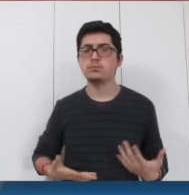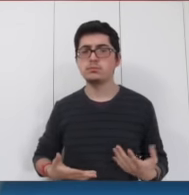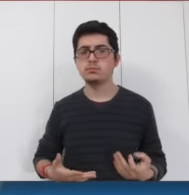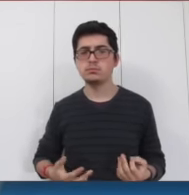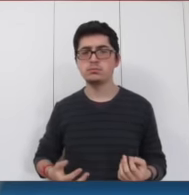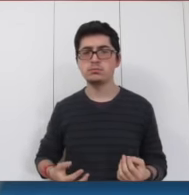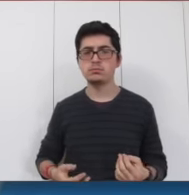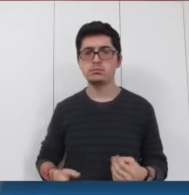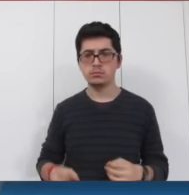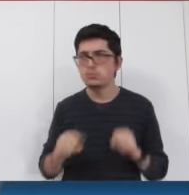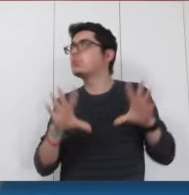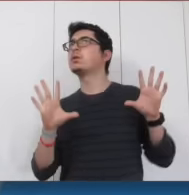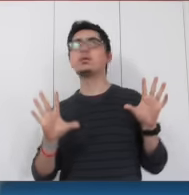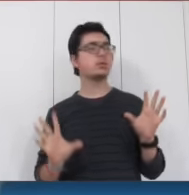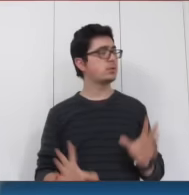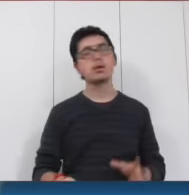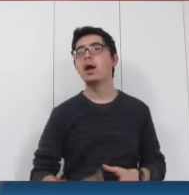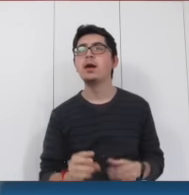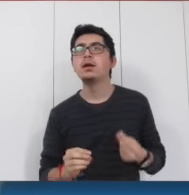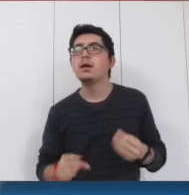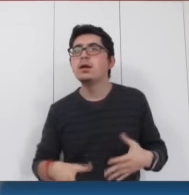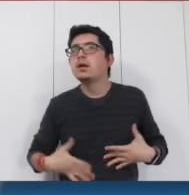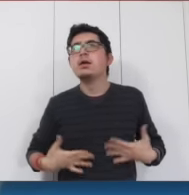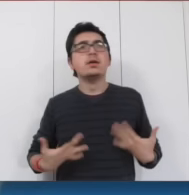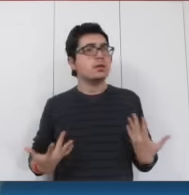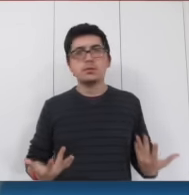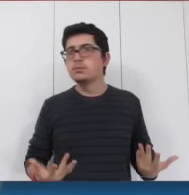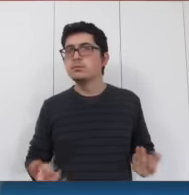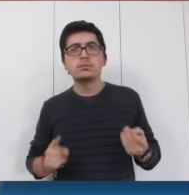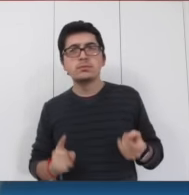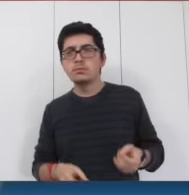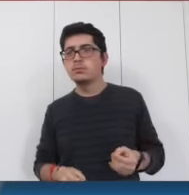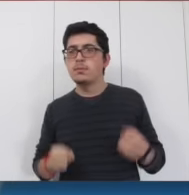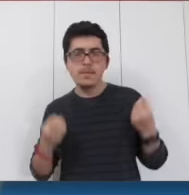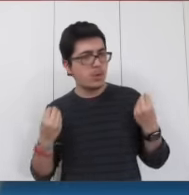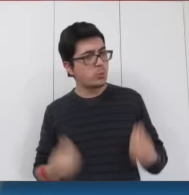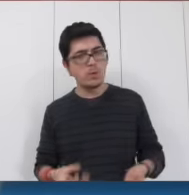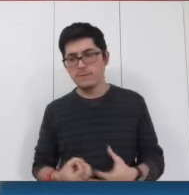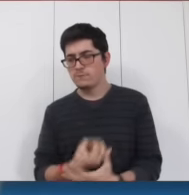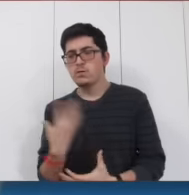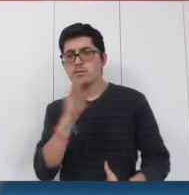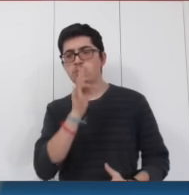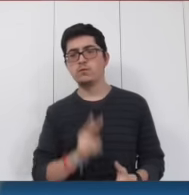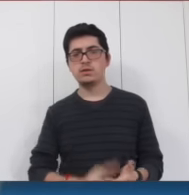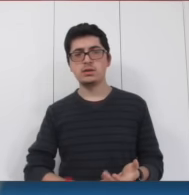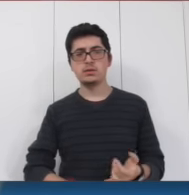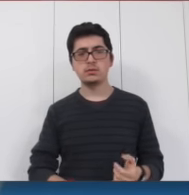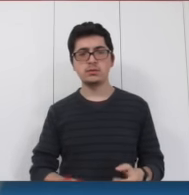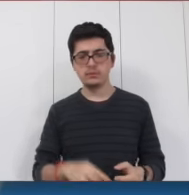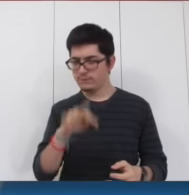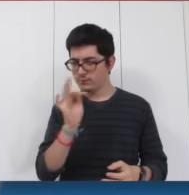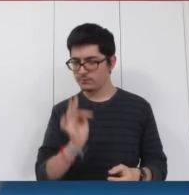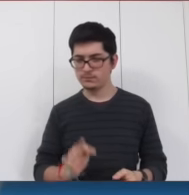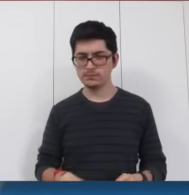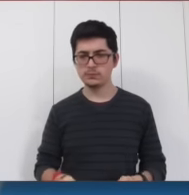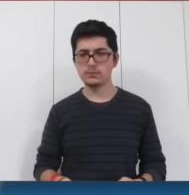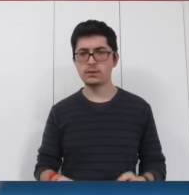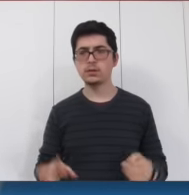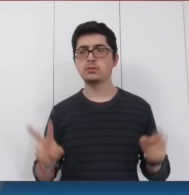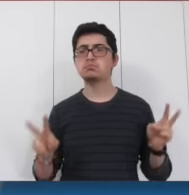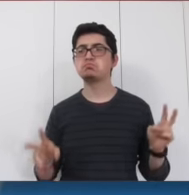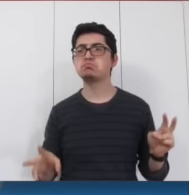algo que la va a despertar, que la va a sentir que estaban ocurriendo nuevas oportunidades en su vida y finalmente